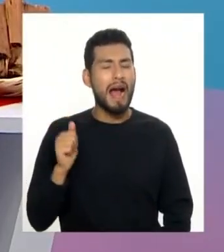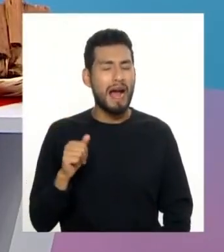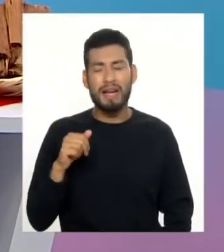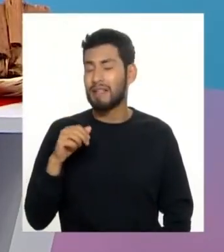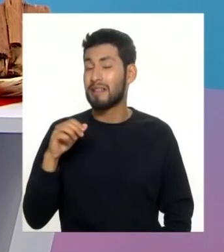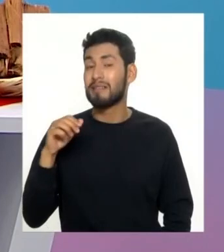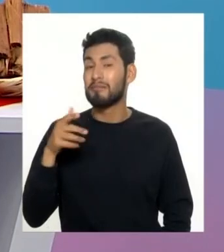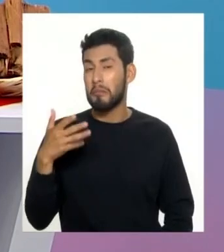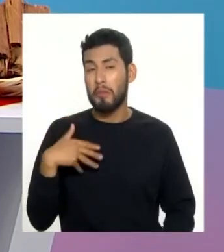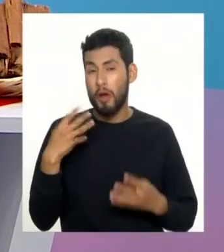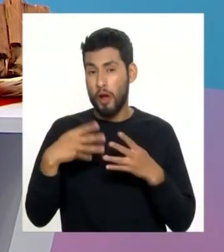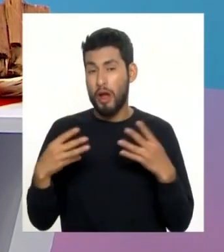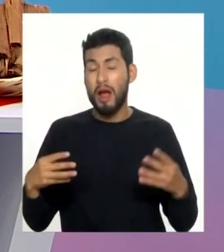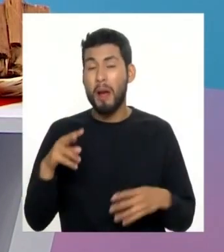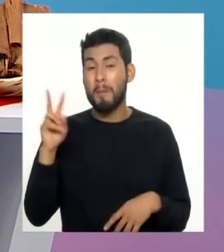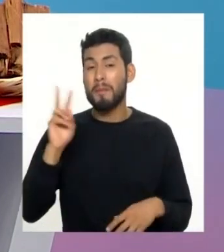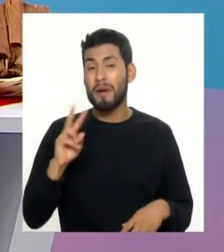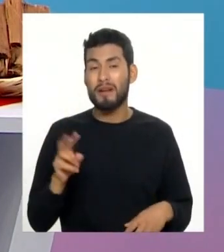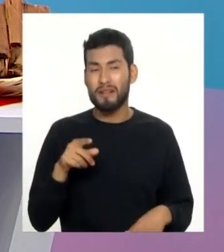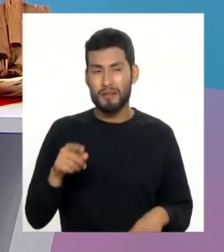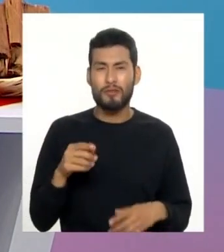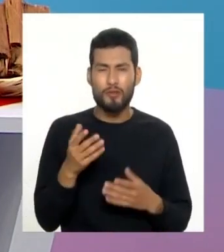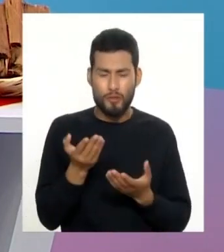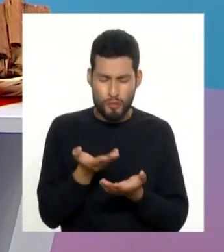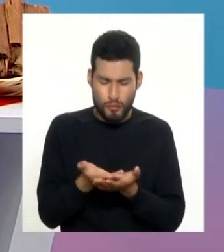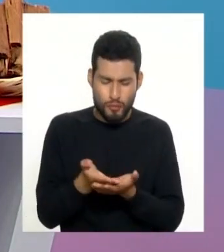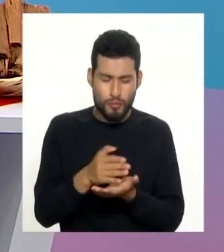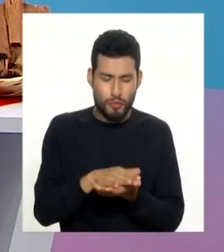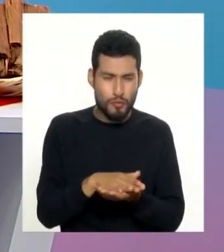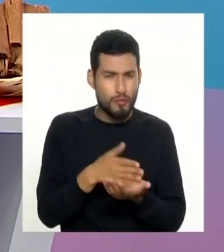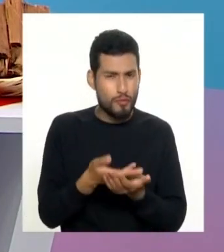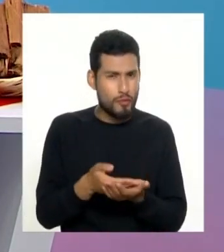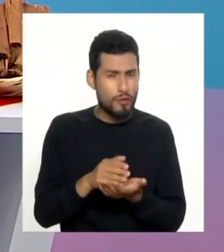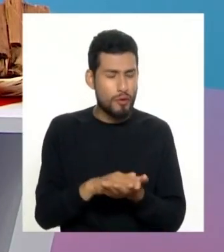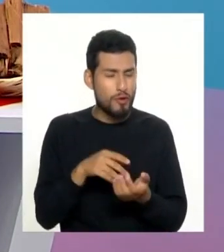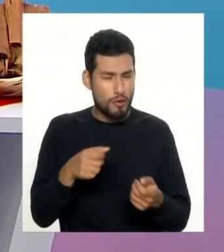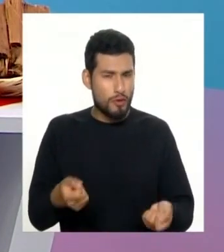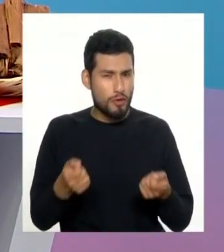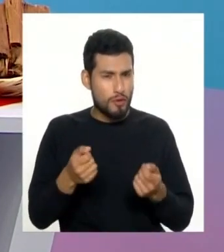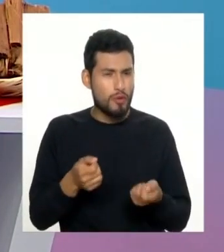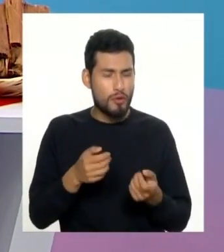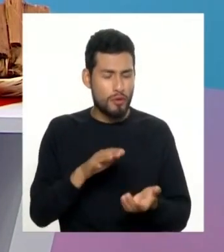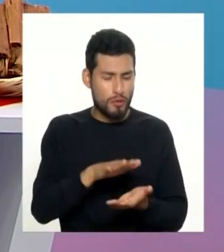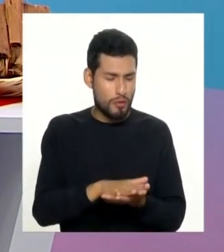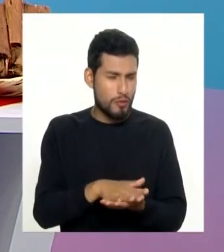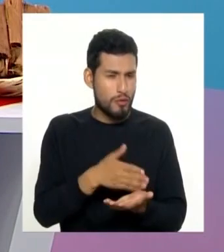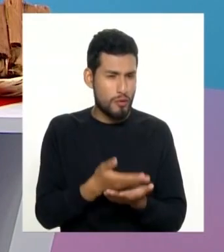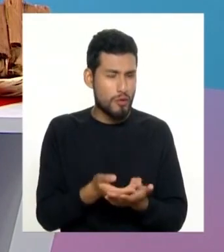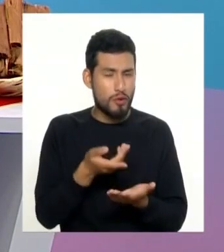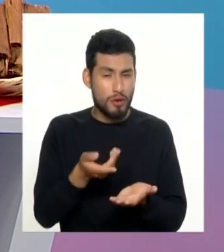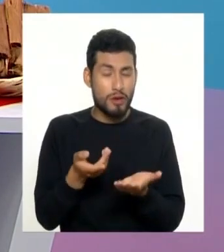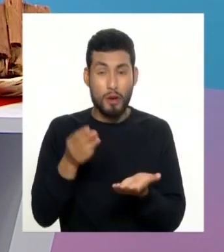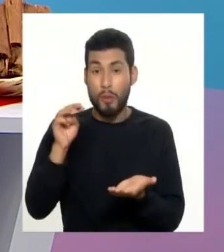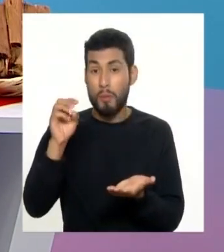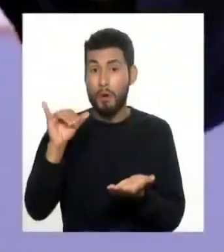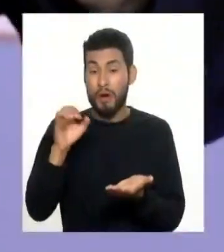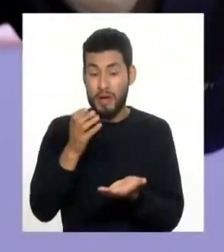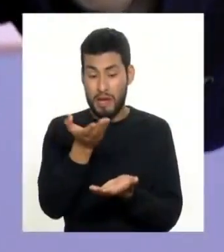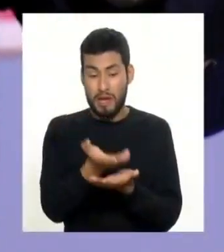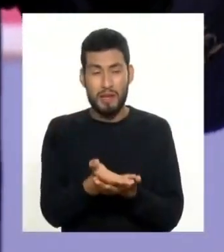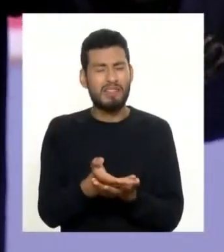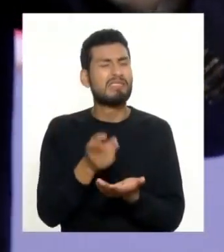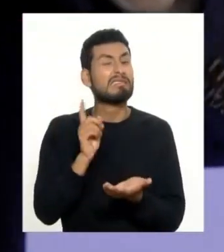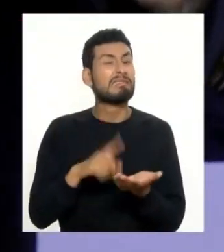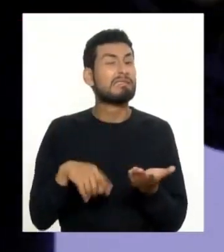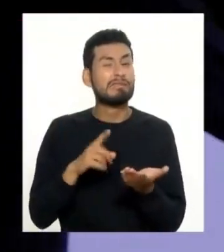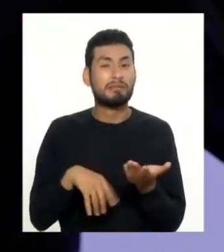vamos a hacer tallarines verdes, ¿verdad? Eso se llama soazar. Vamos a agarrar una pequeña olla, vamos a poner hojas del molle. ¿Y qué es lo que se